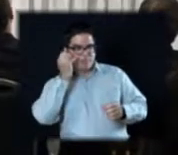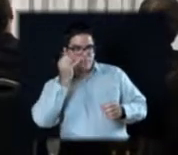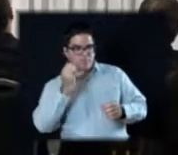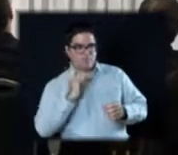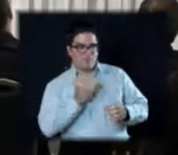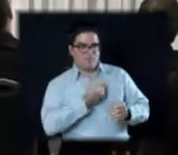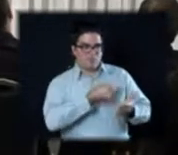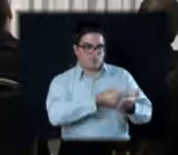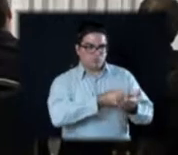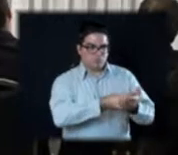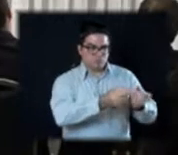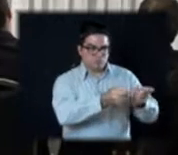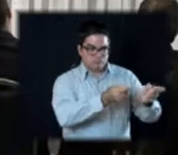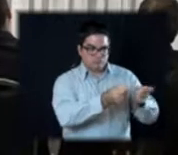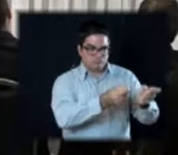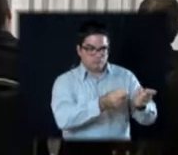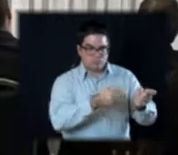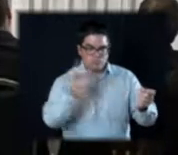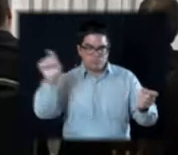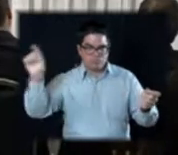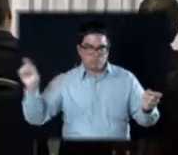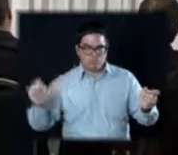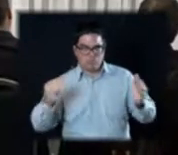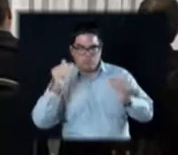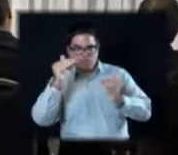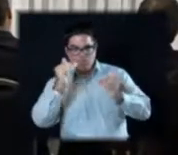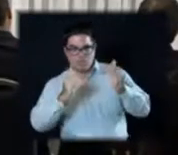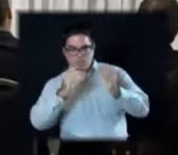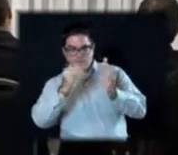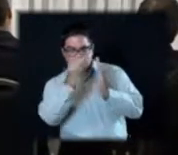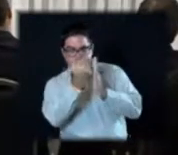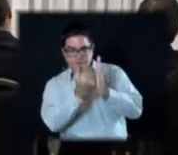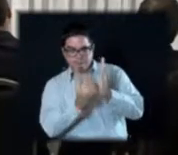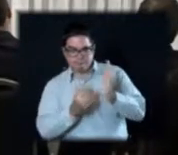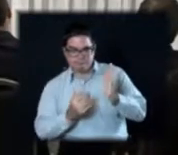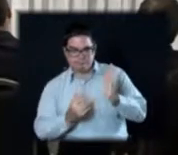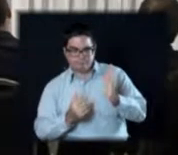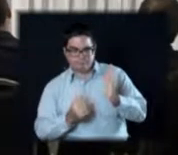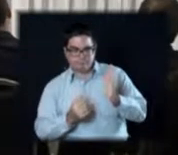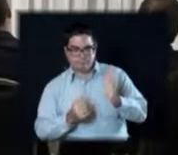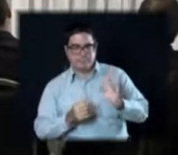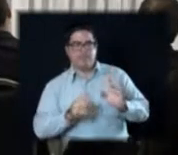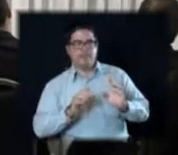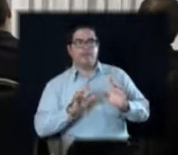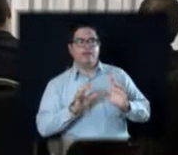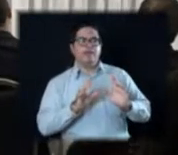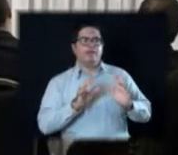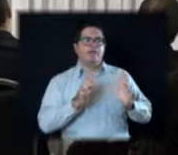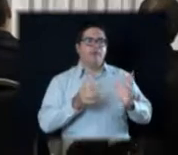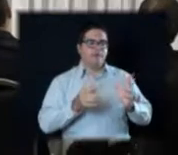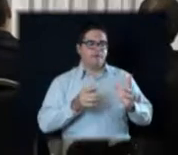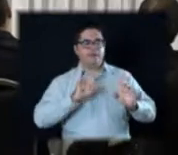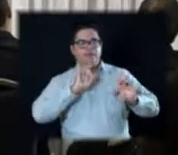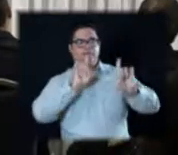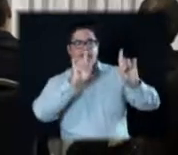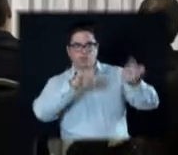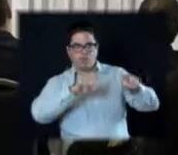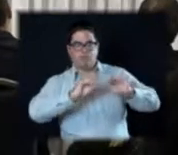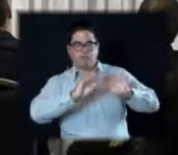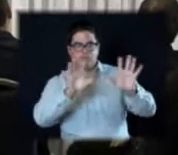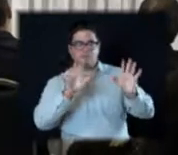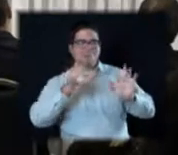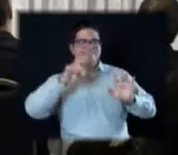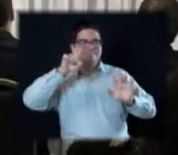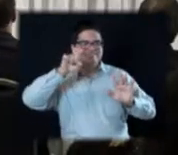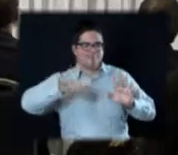Si las cuentas de efectivo están utilizadas en el proceso de presupuesto, para tener una contestación más